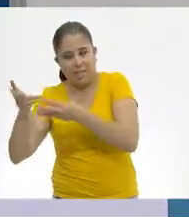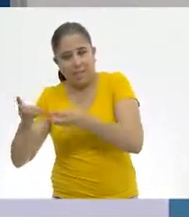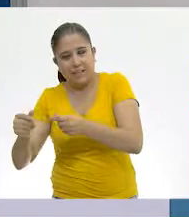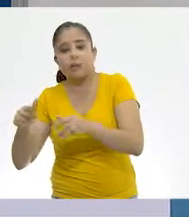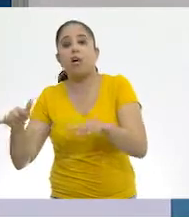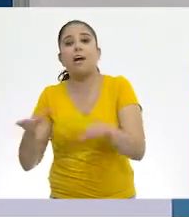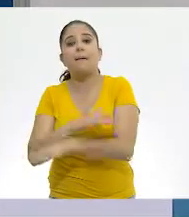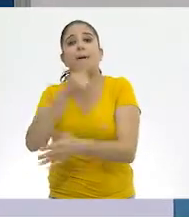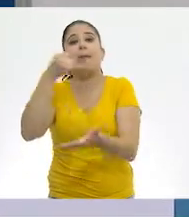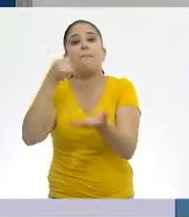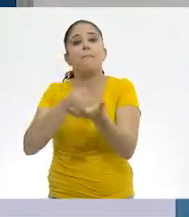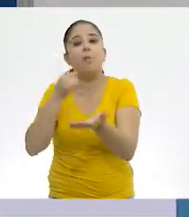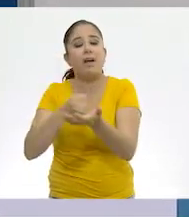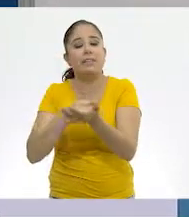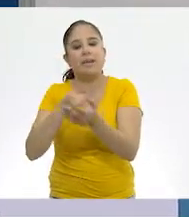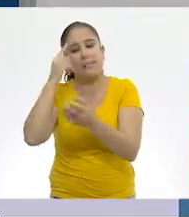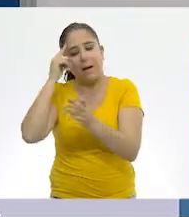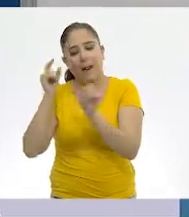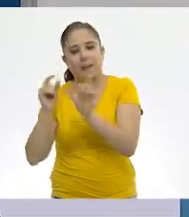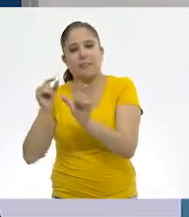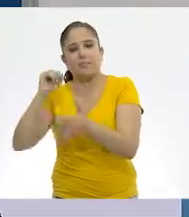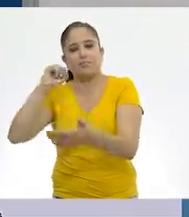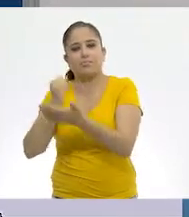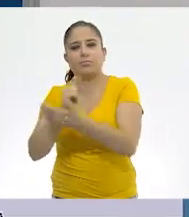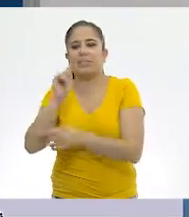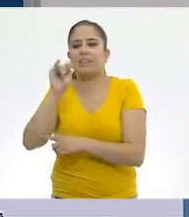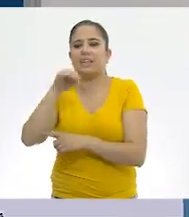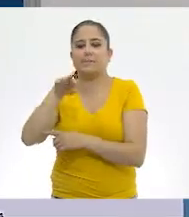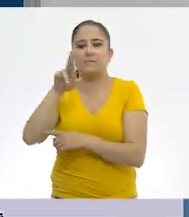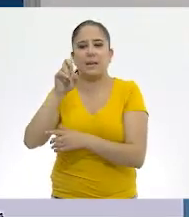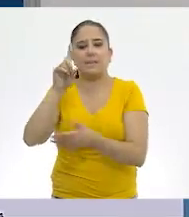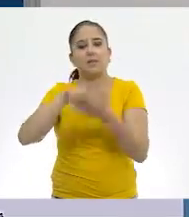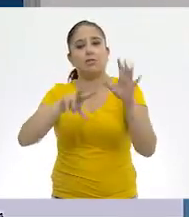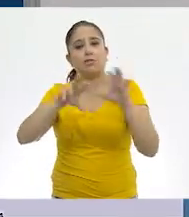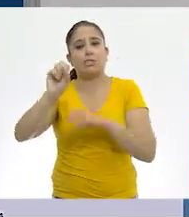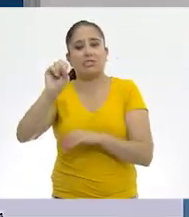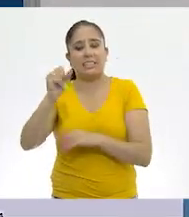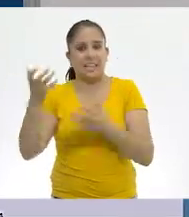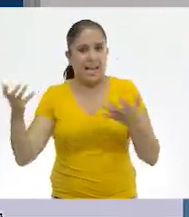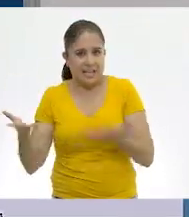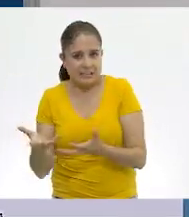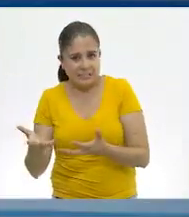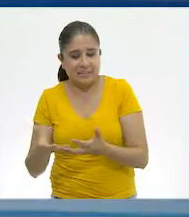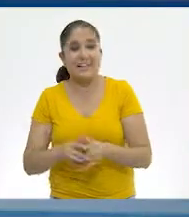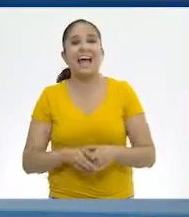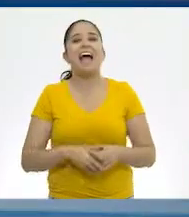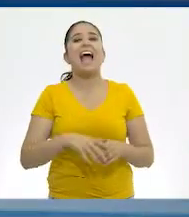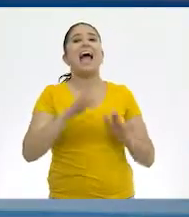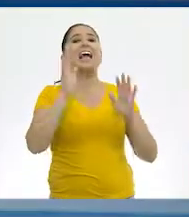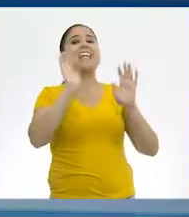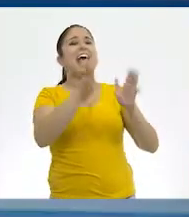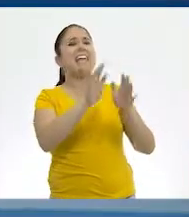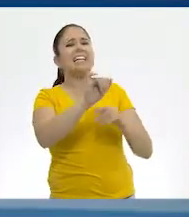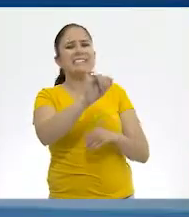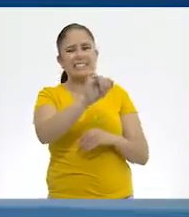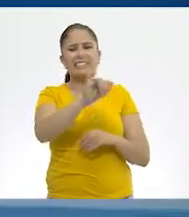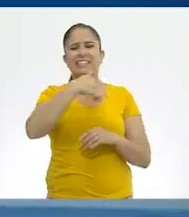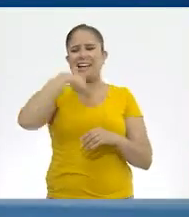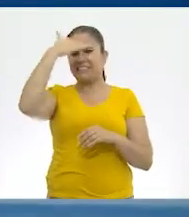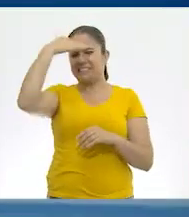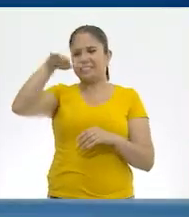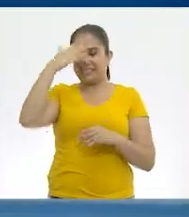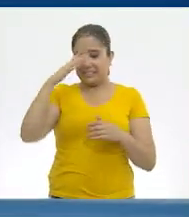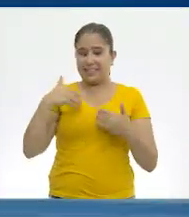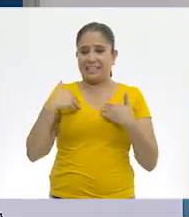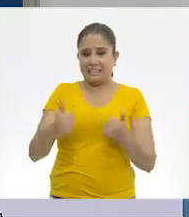impuesto al papel sellado por el del timbre, que se hizo en 1870. Ay, claro. Ahora ya lo puedo entender. ¿De